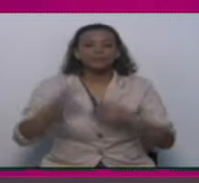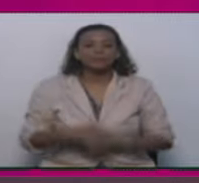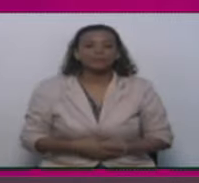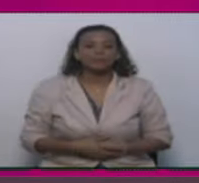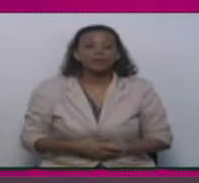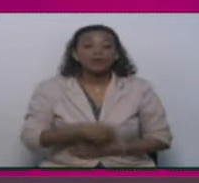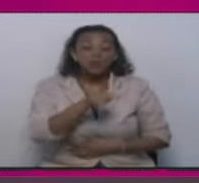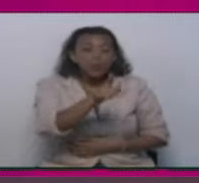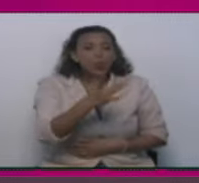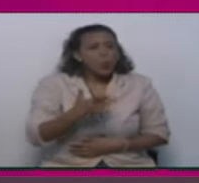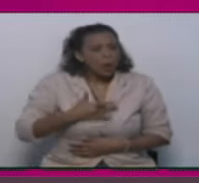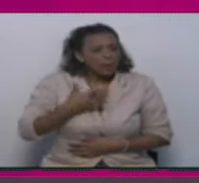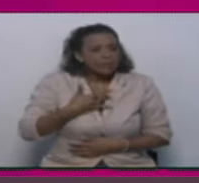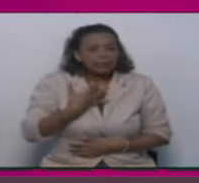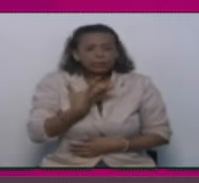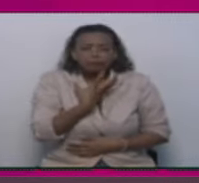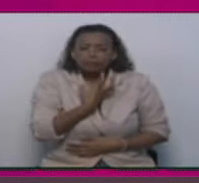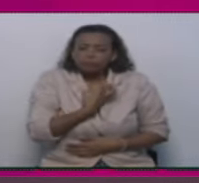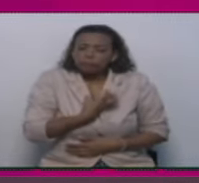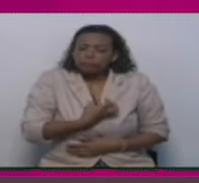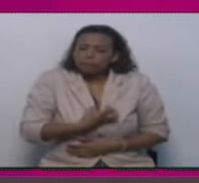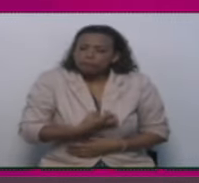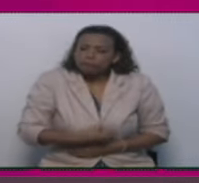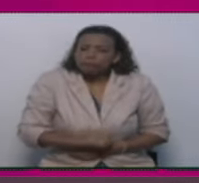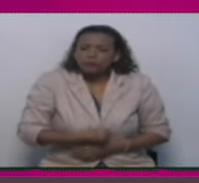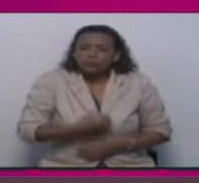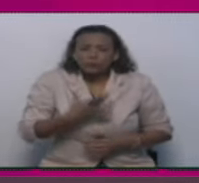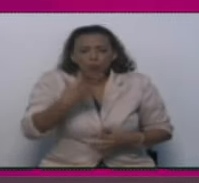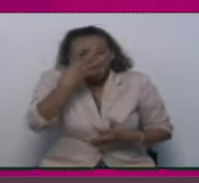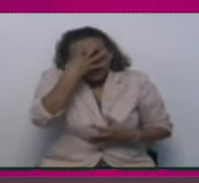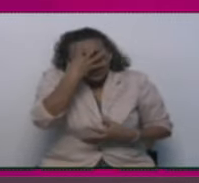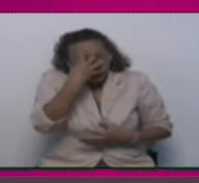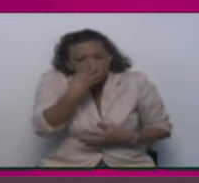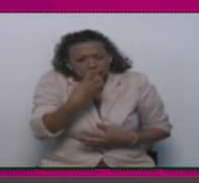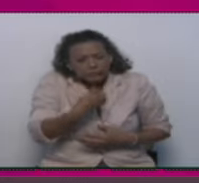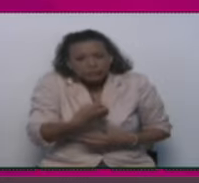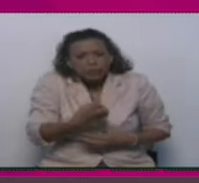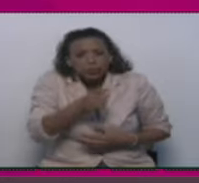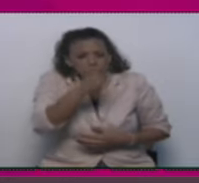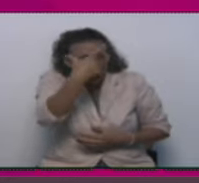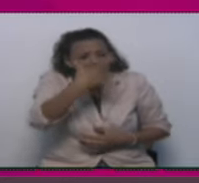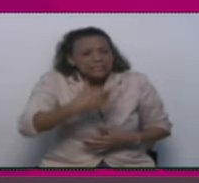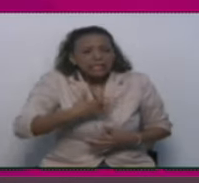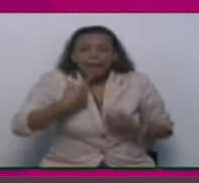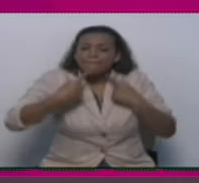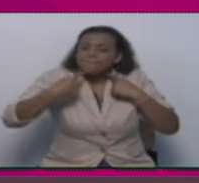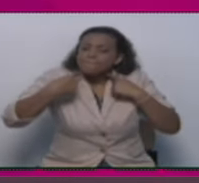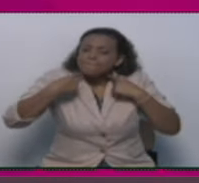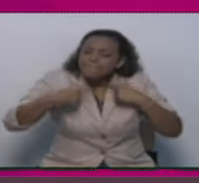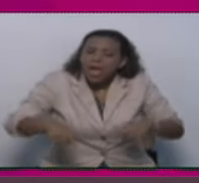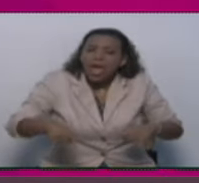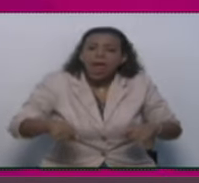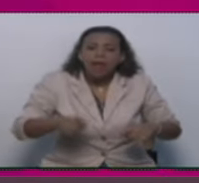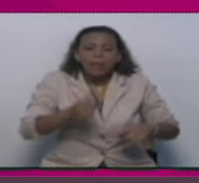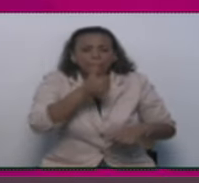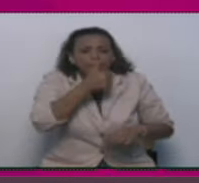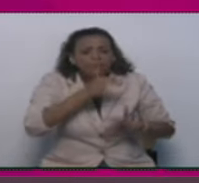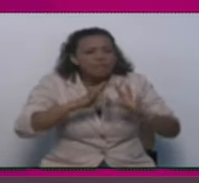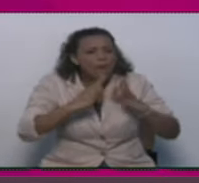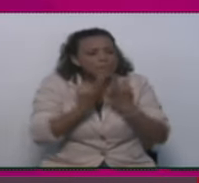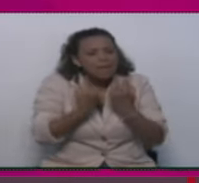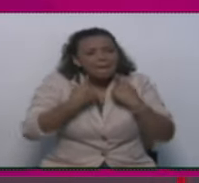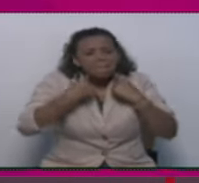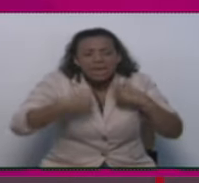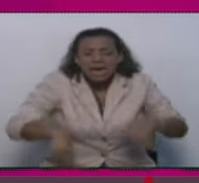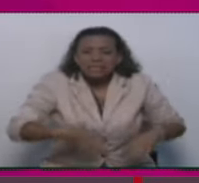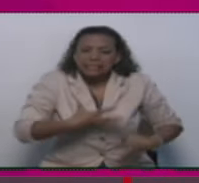Cuando uno está dolorido, cuando uno está triste, cuando uno pierde unos familiares,